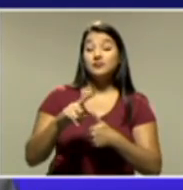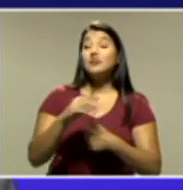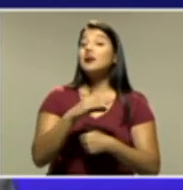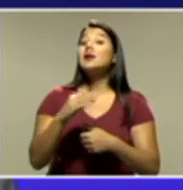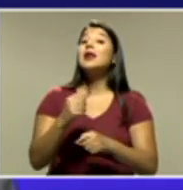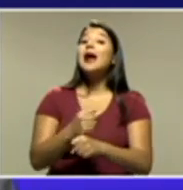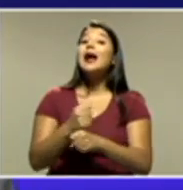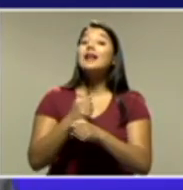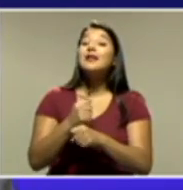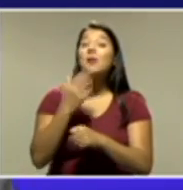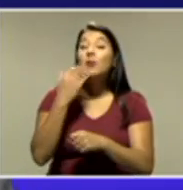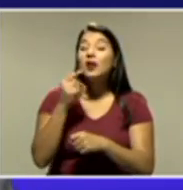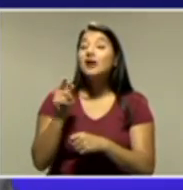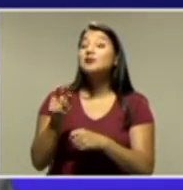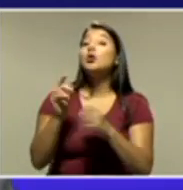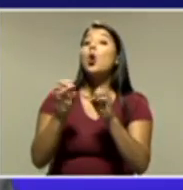electorales